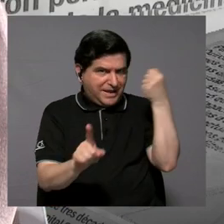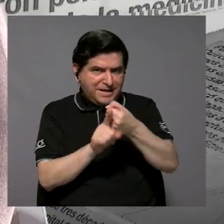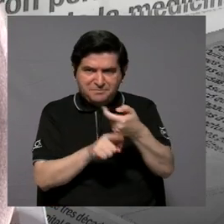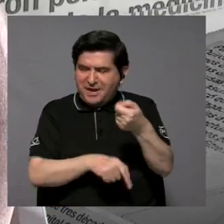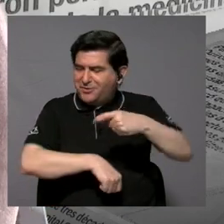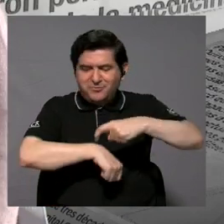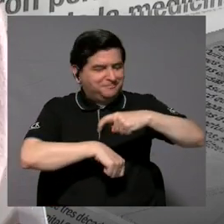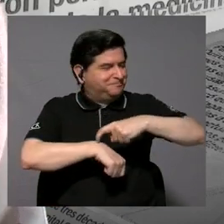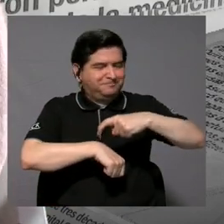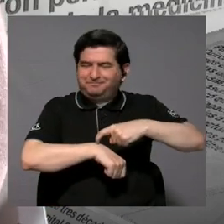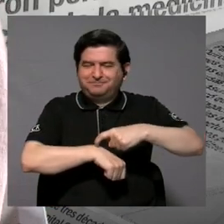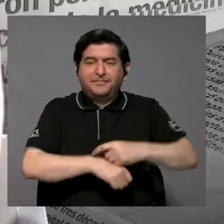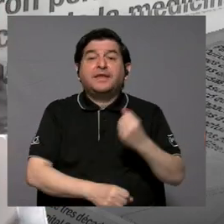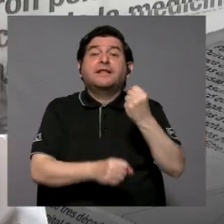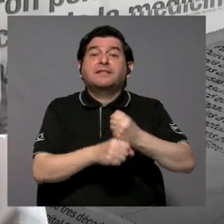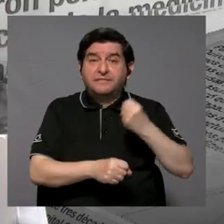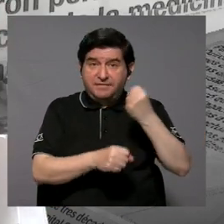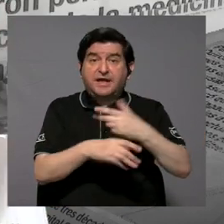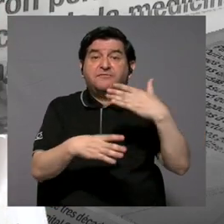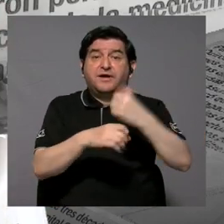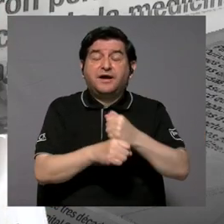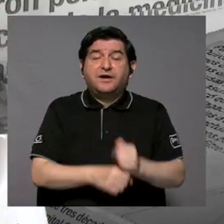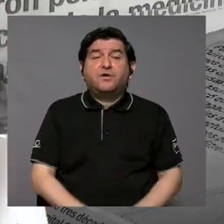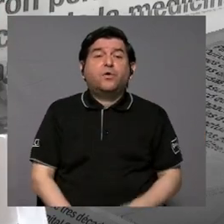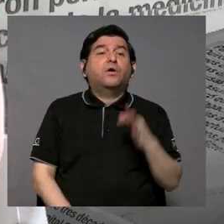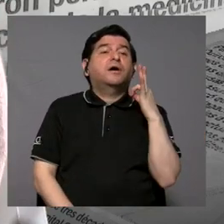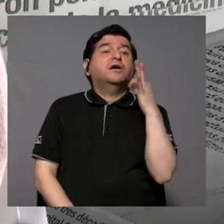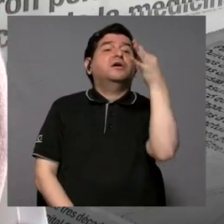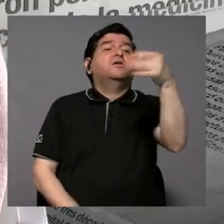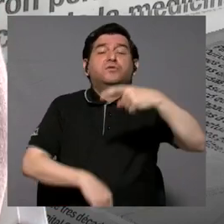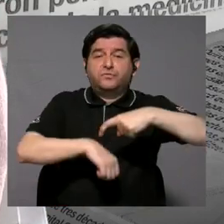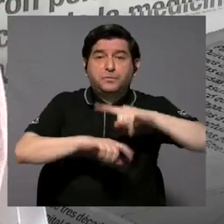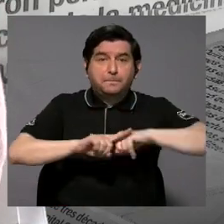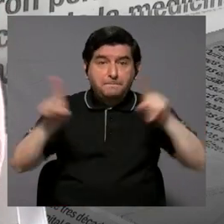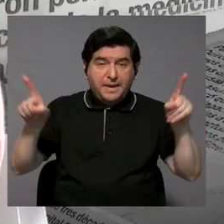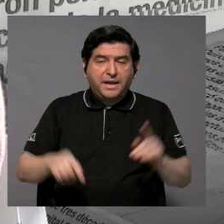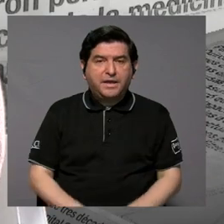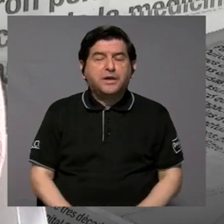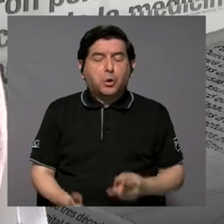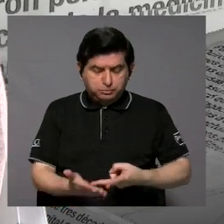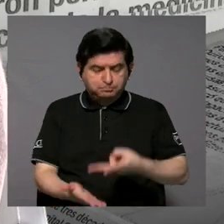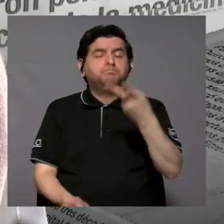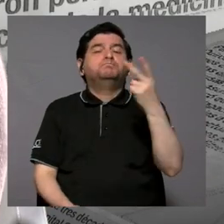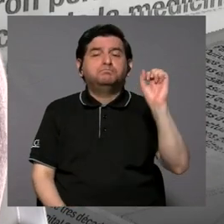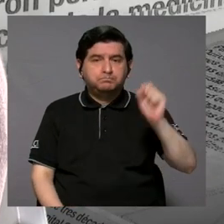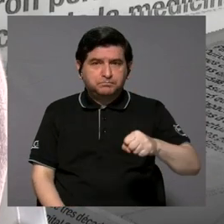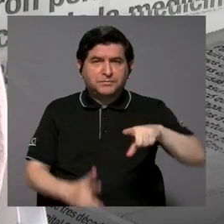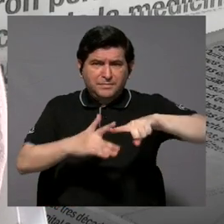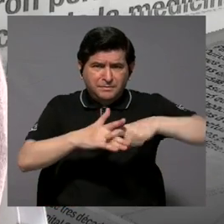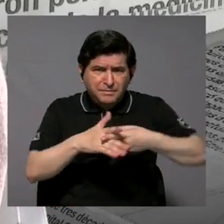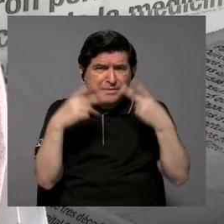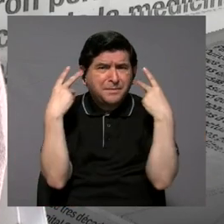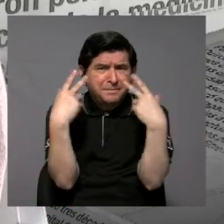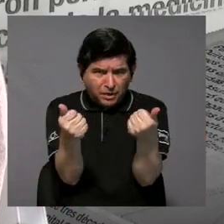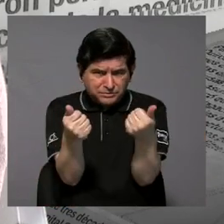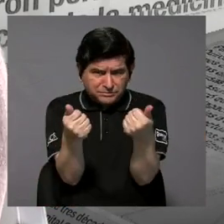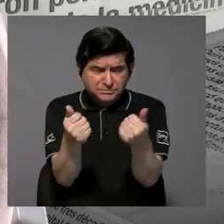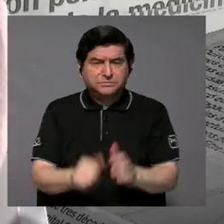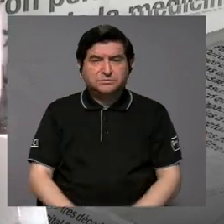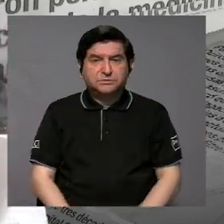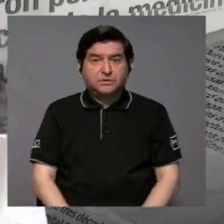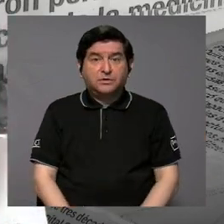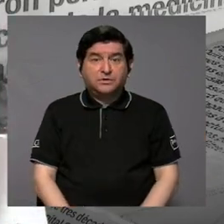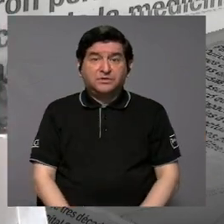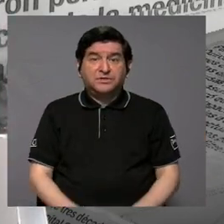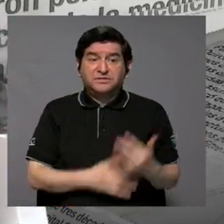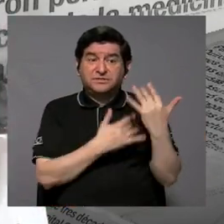a corto plazo, es un trabajo que hacemos para hacerlo para futuro, pero sí vale mucho la pena empezar lo antes posible, porque entre